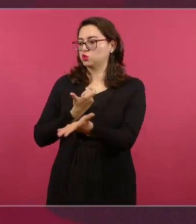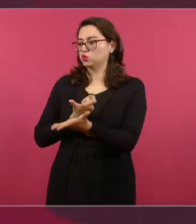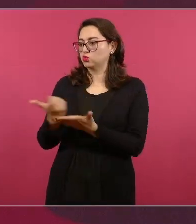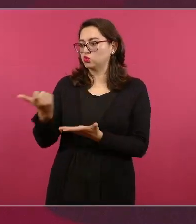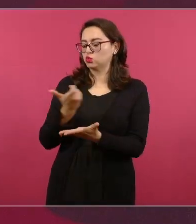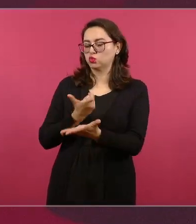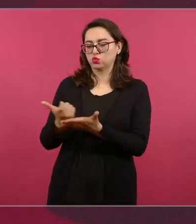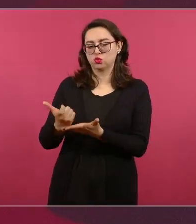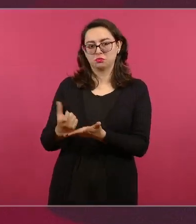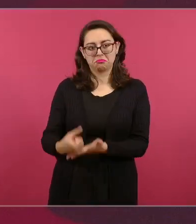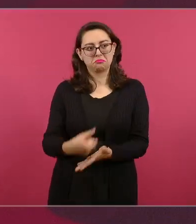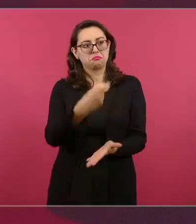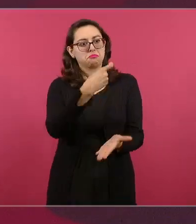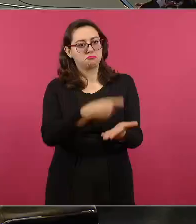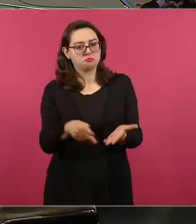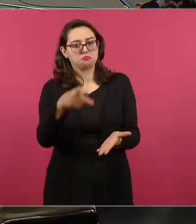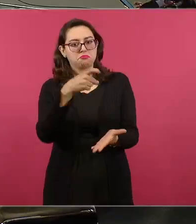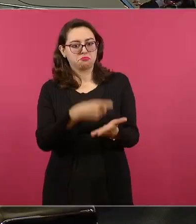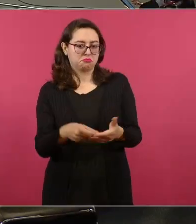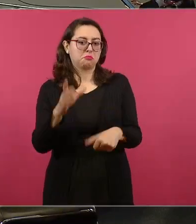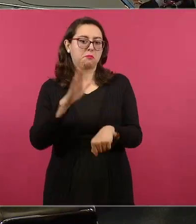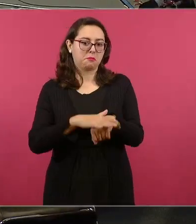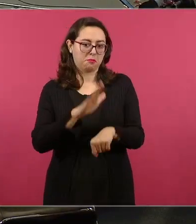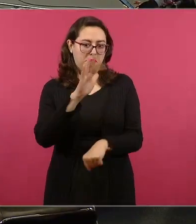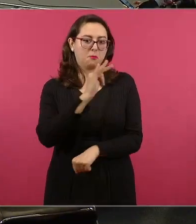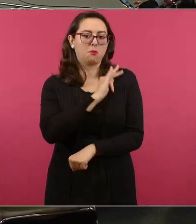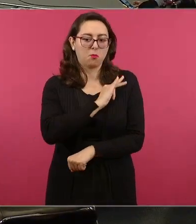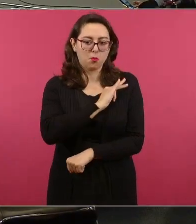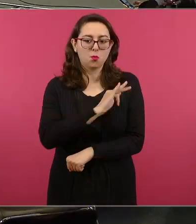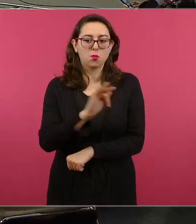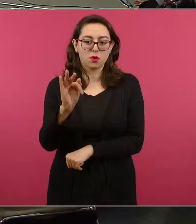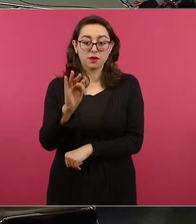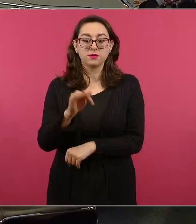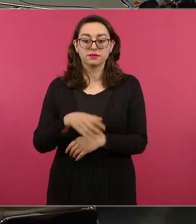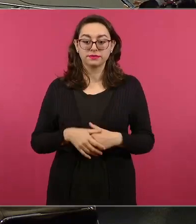si cuestan menos las mercancías,